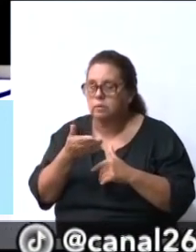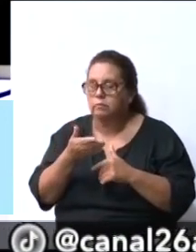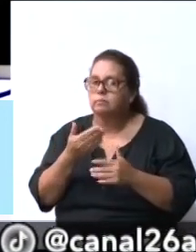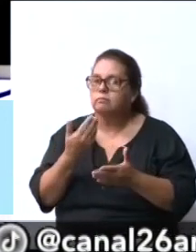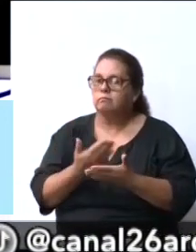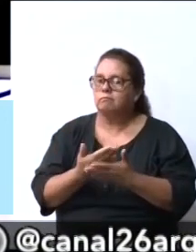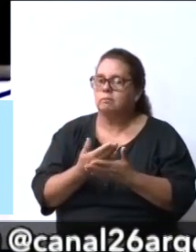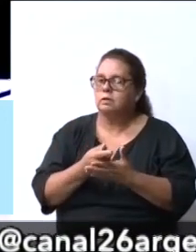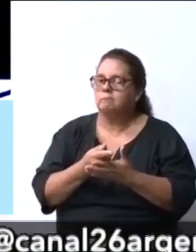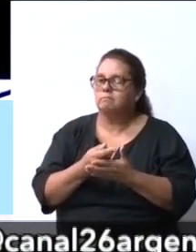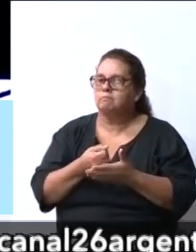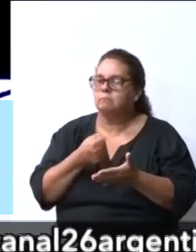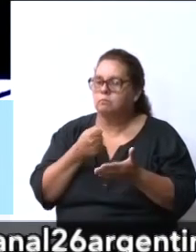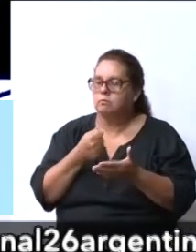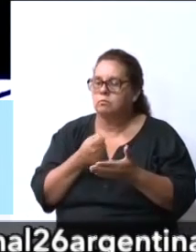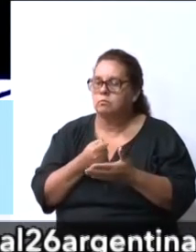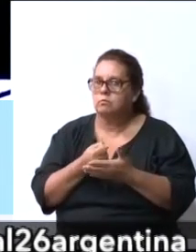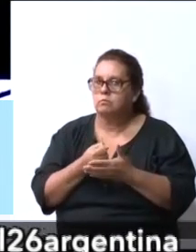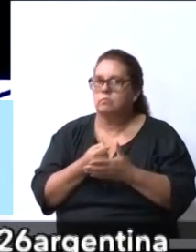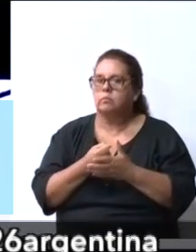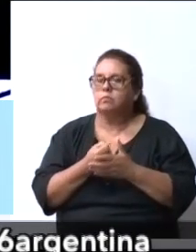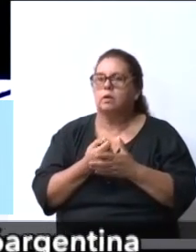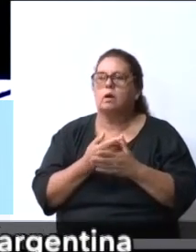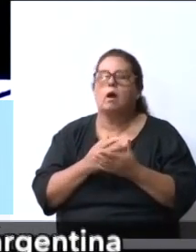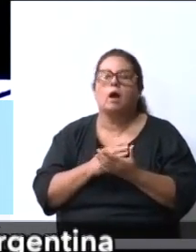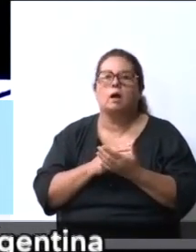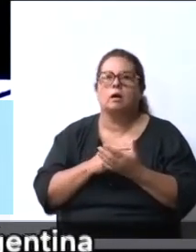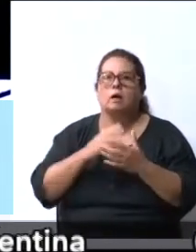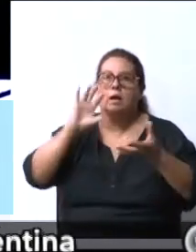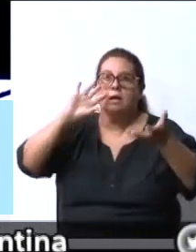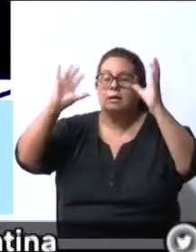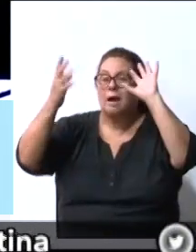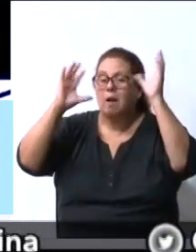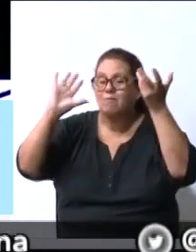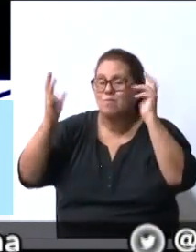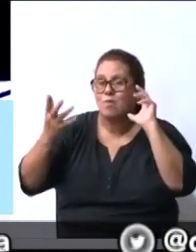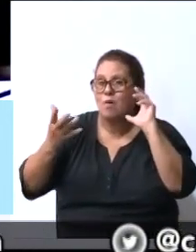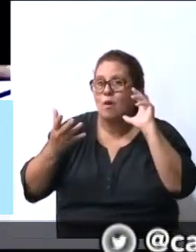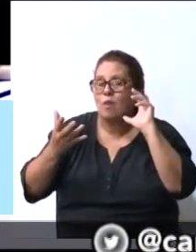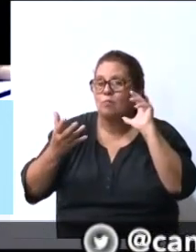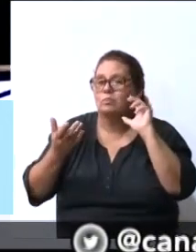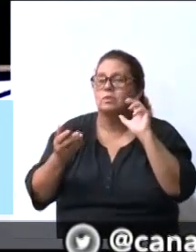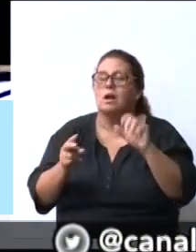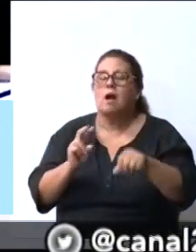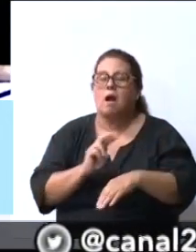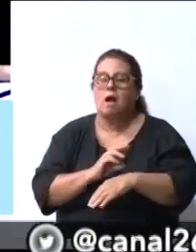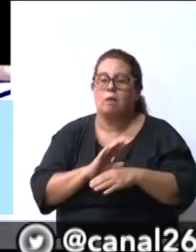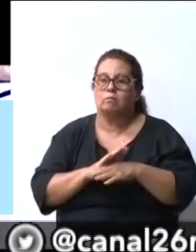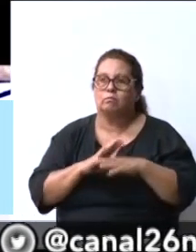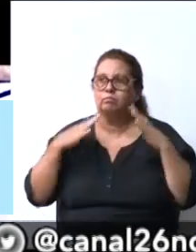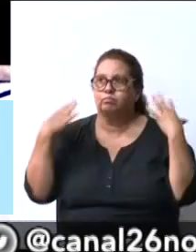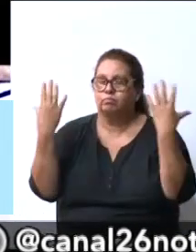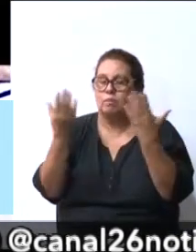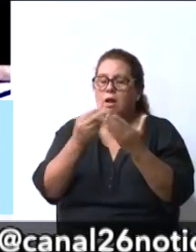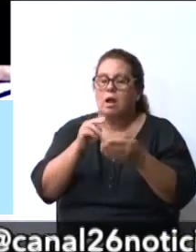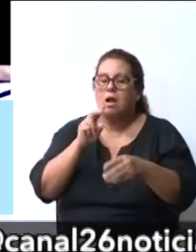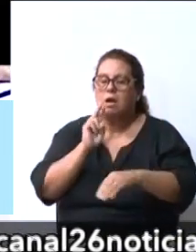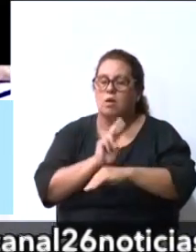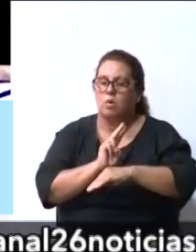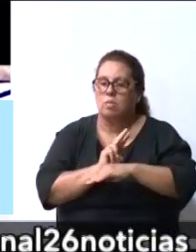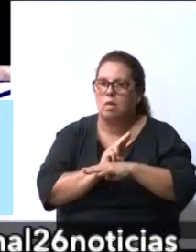urgentes de nuestro siglo, como el cambio climático y el cuidado del ambiente. Las consecuencias de la degradación ambiental son